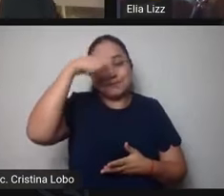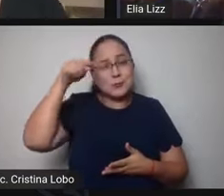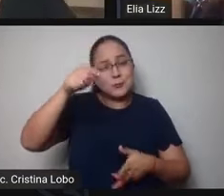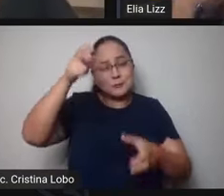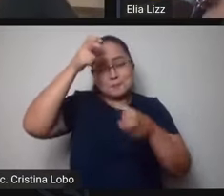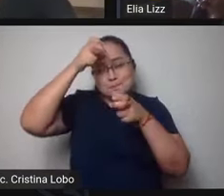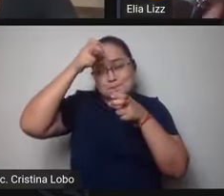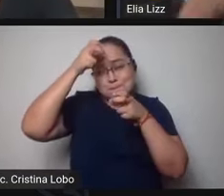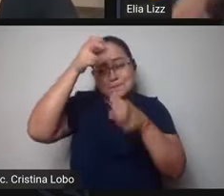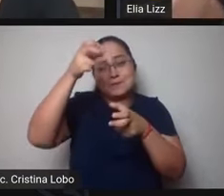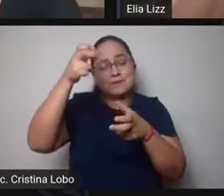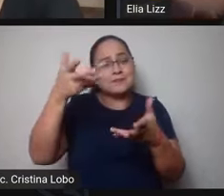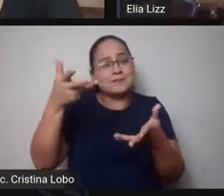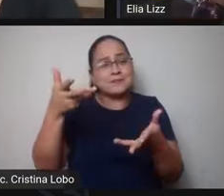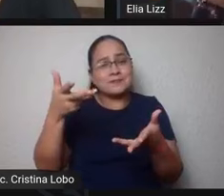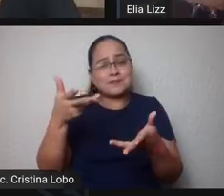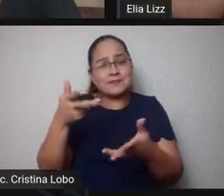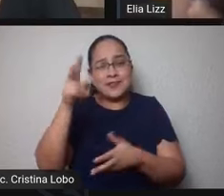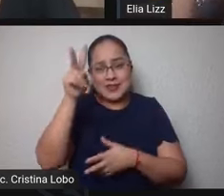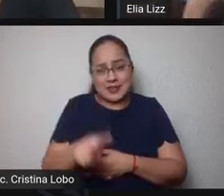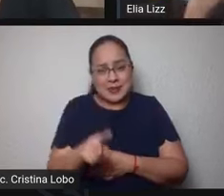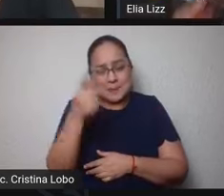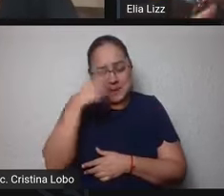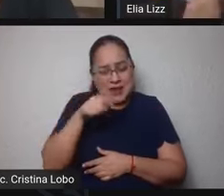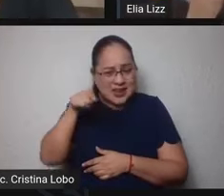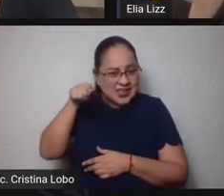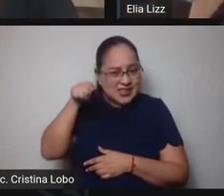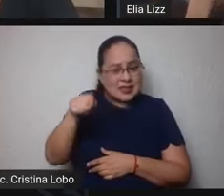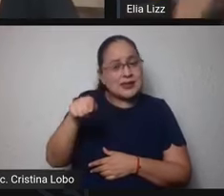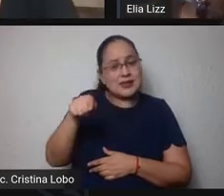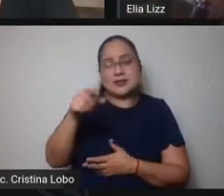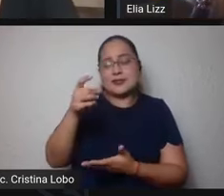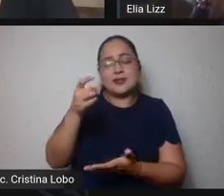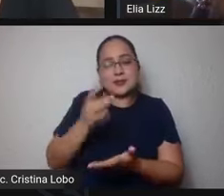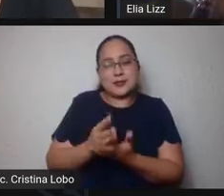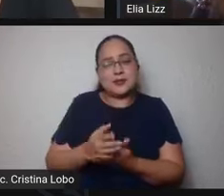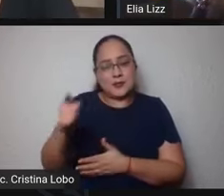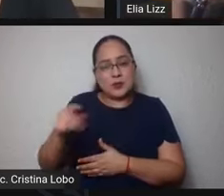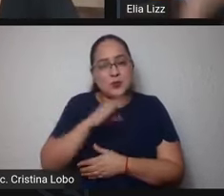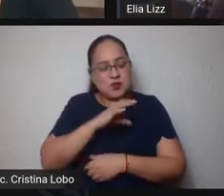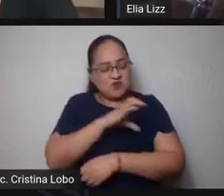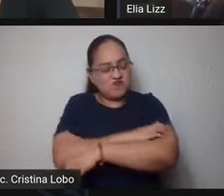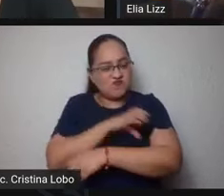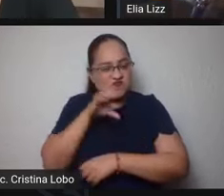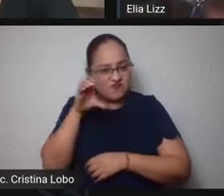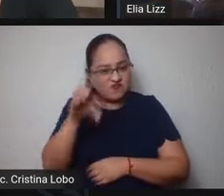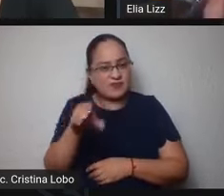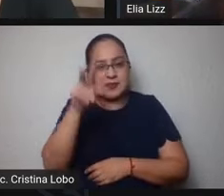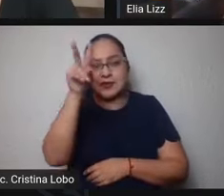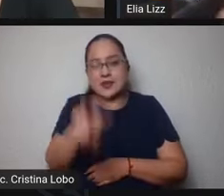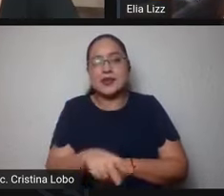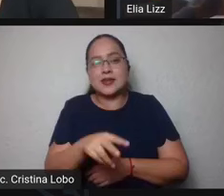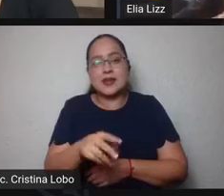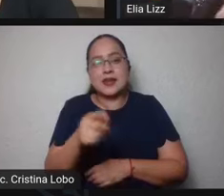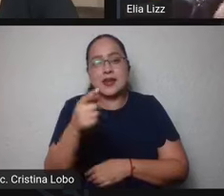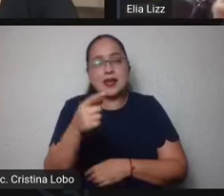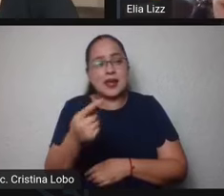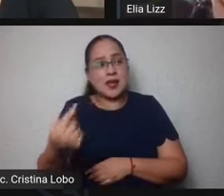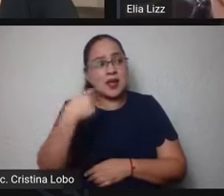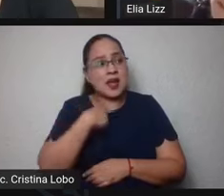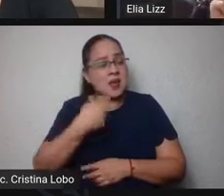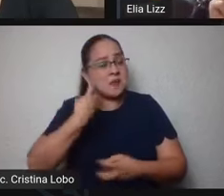traes, utiliza para ti, para que seas empoderada y decir, a mí no me van a venir